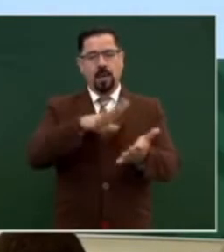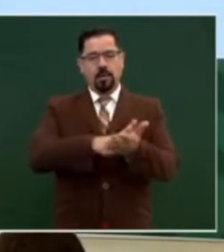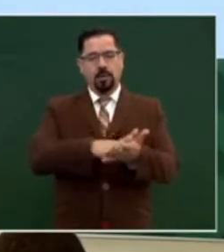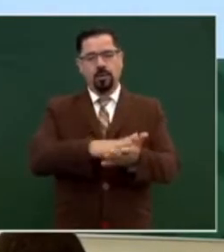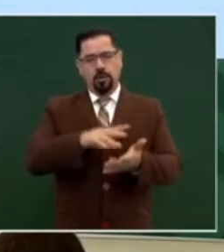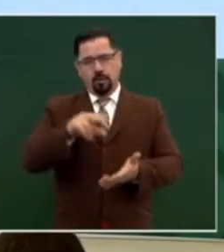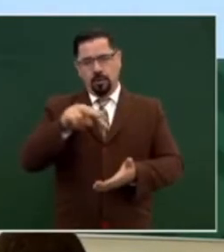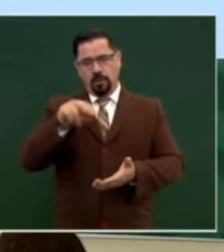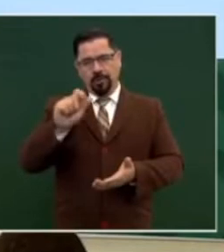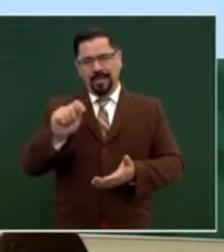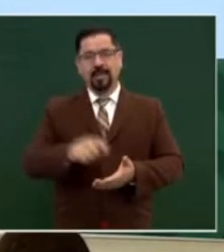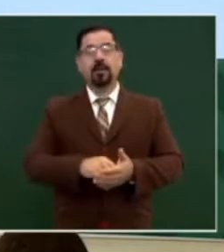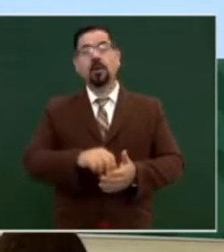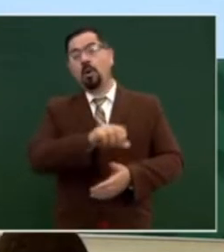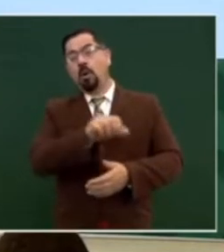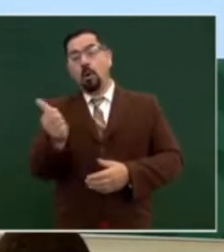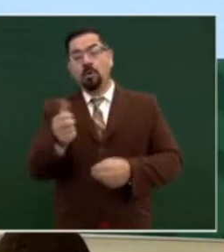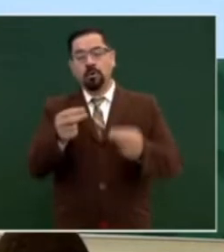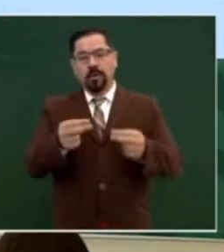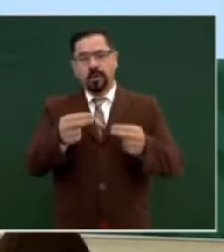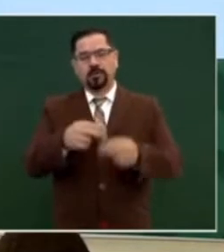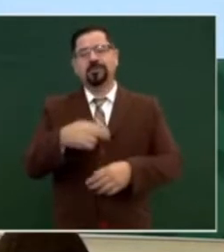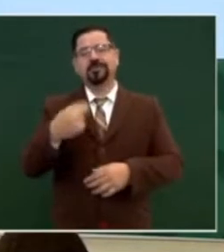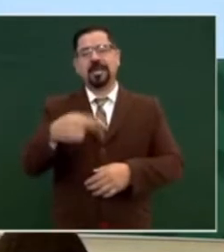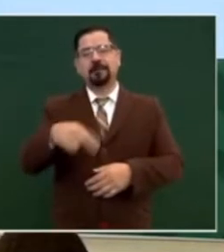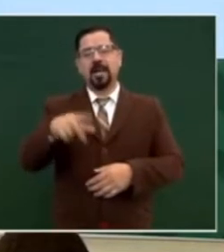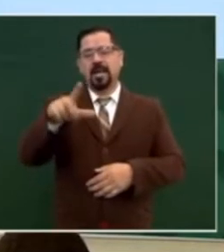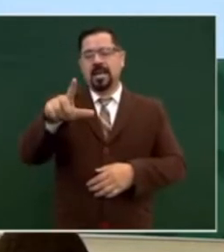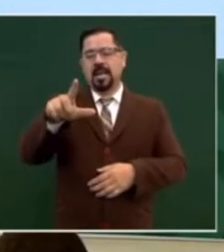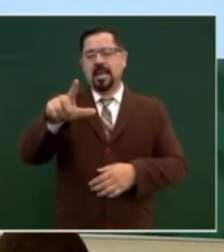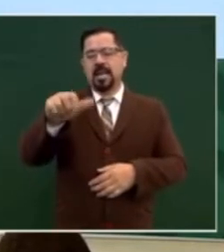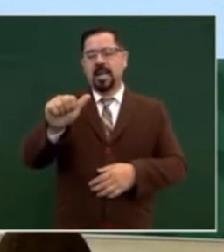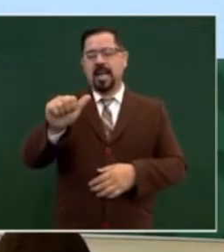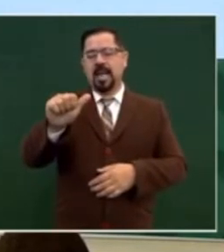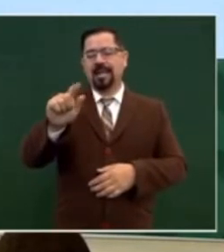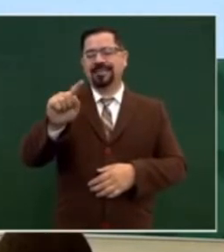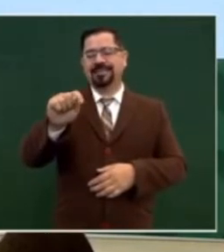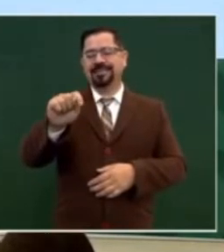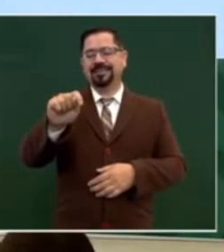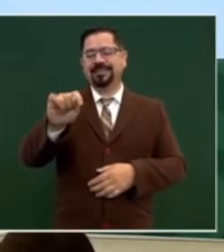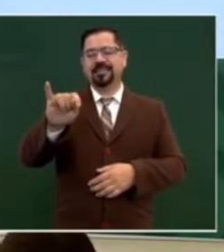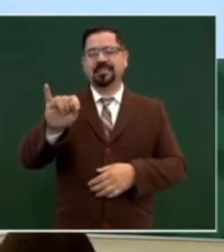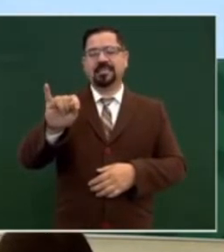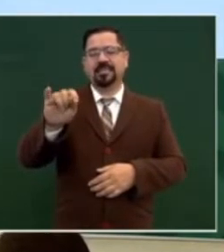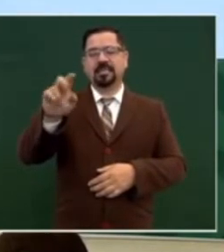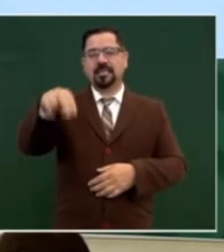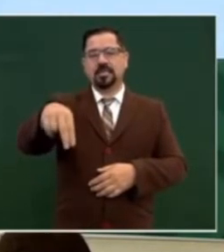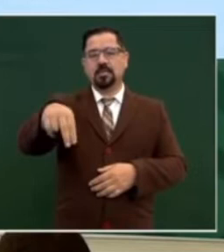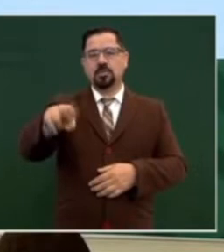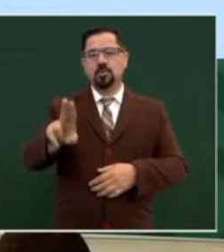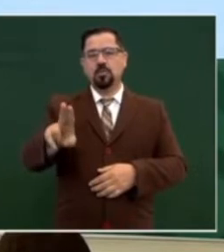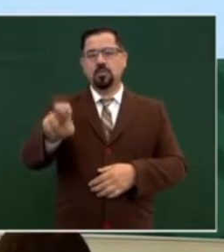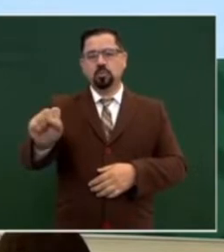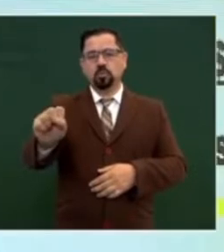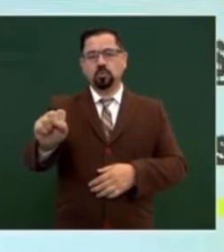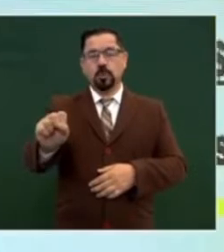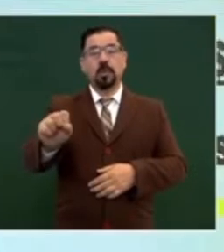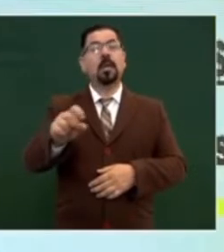este también quiere información más a fondo porque tiene que ver con los que venden medicinas